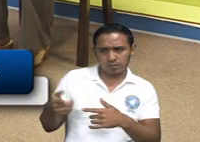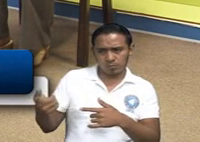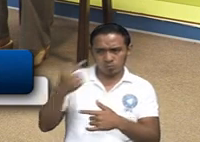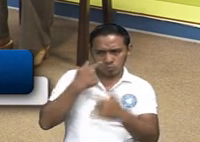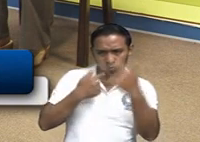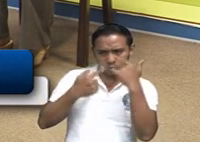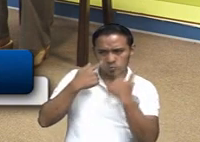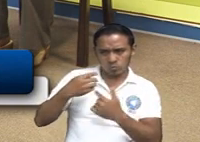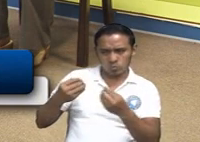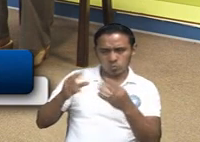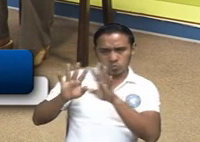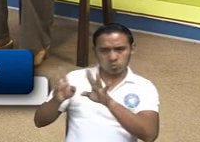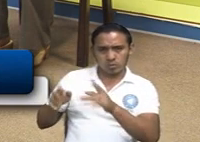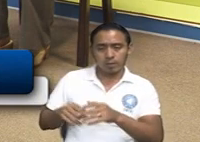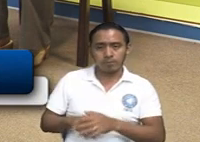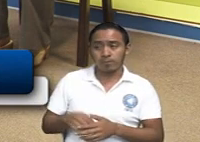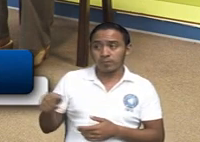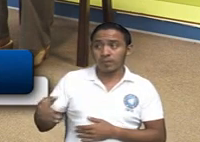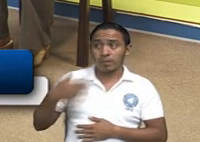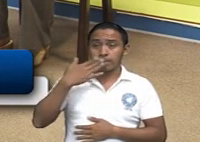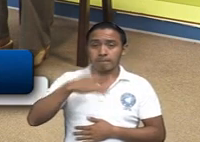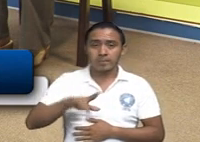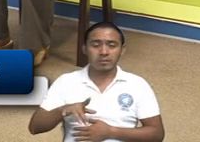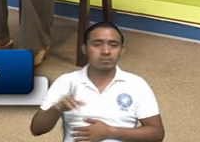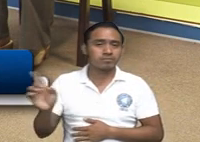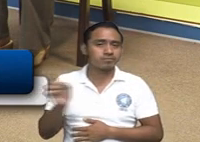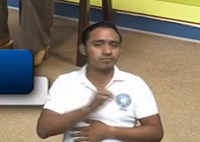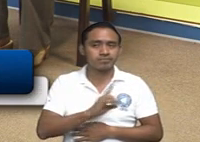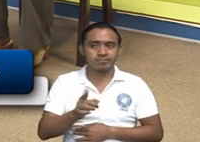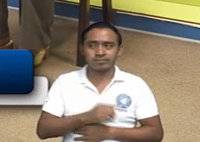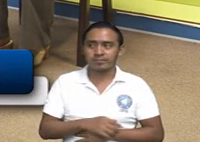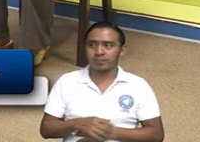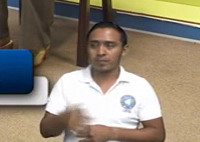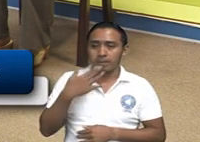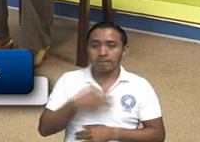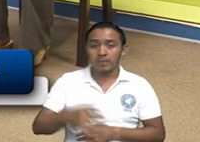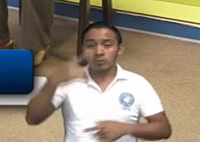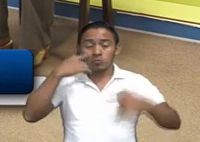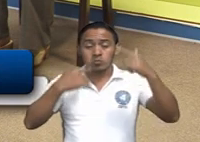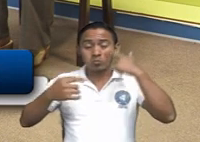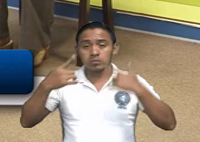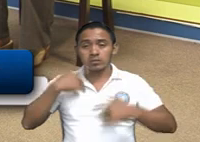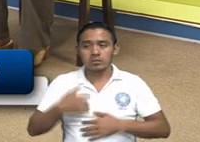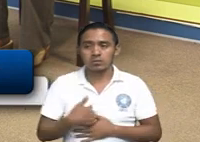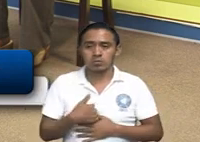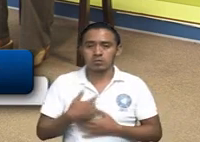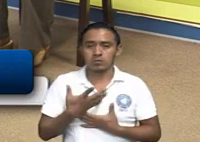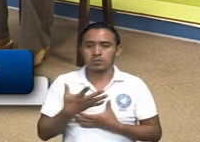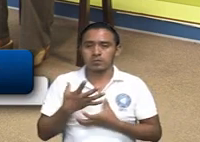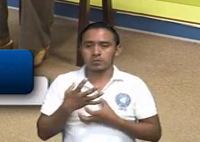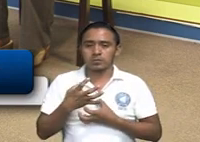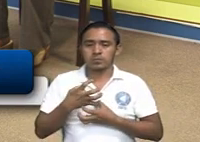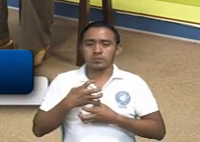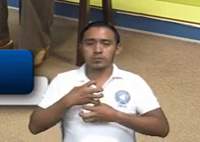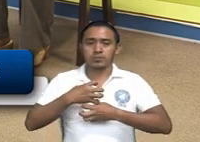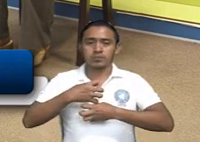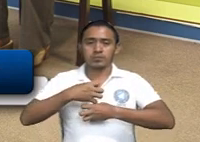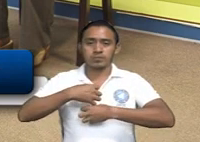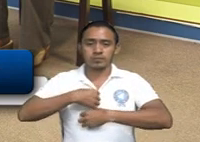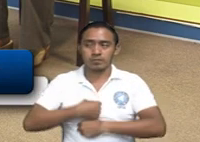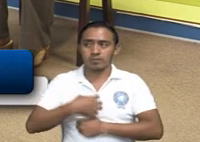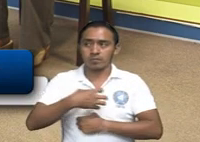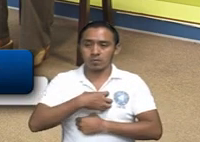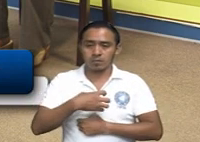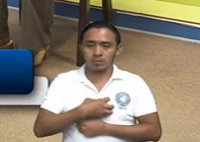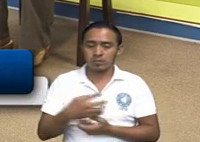llorón. Es malo eso. Entonces ya lo ponen como es malo llorar. Entonces yo me comienzo a construir una idea